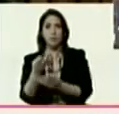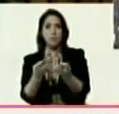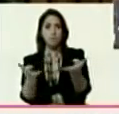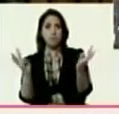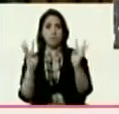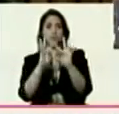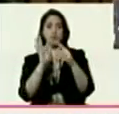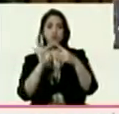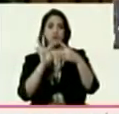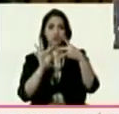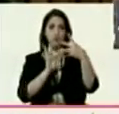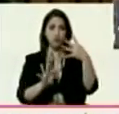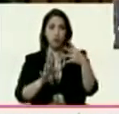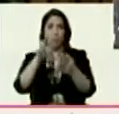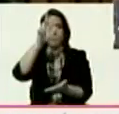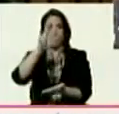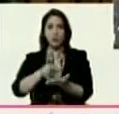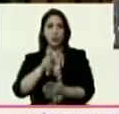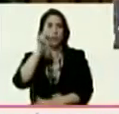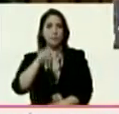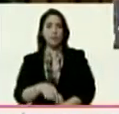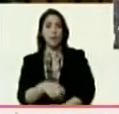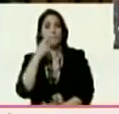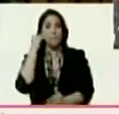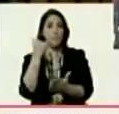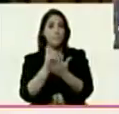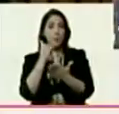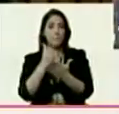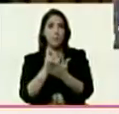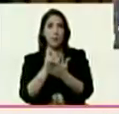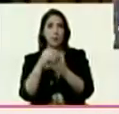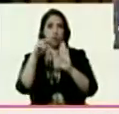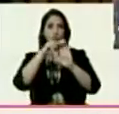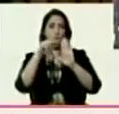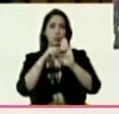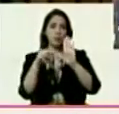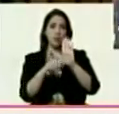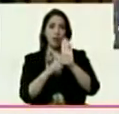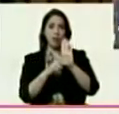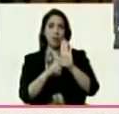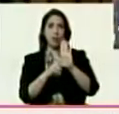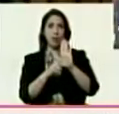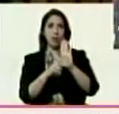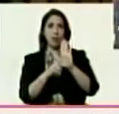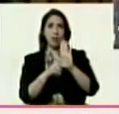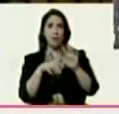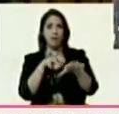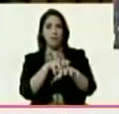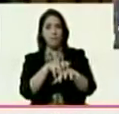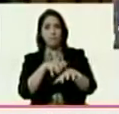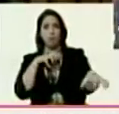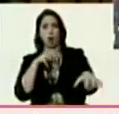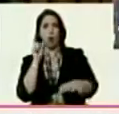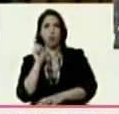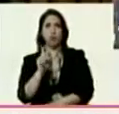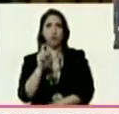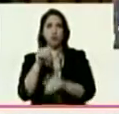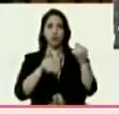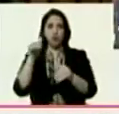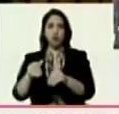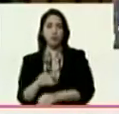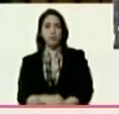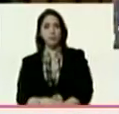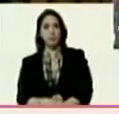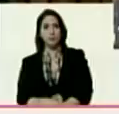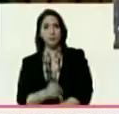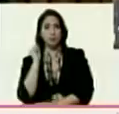funcionamiento y aprobación, así como la verificación nominal de votación con la mayoría requerida.